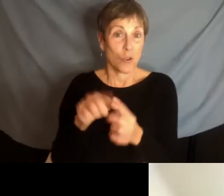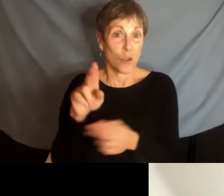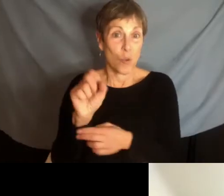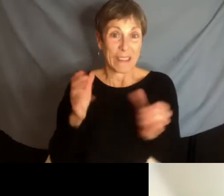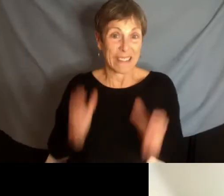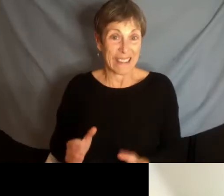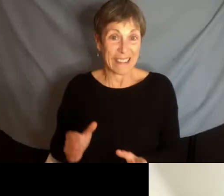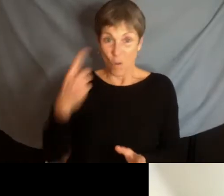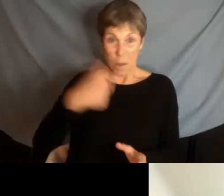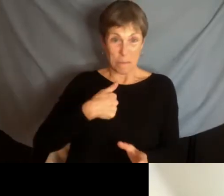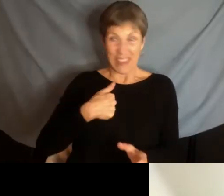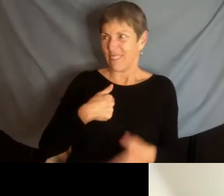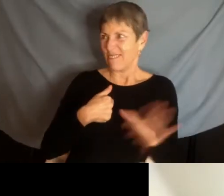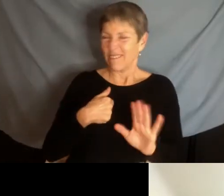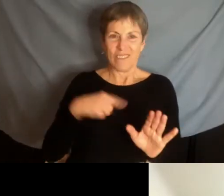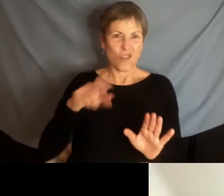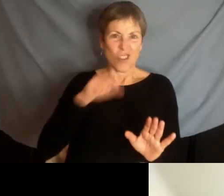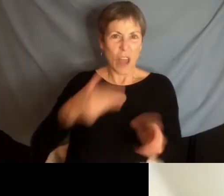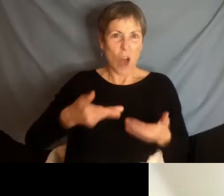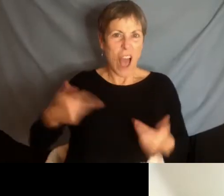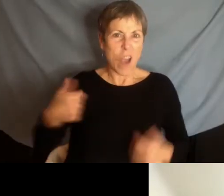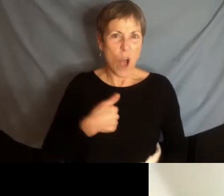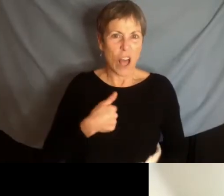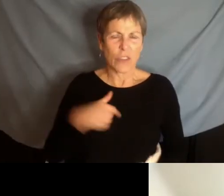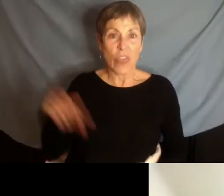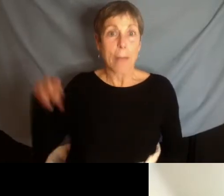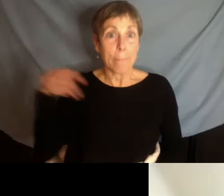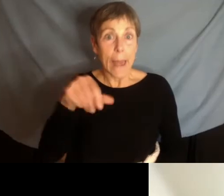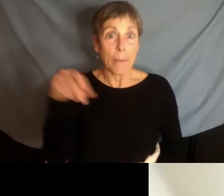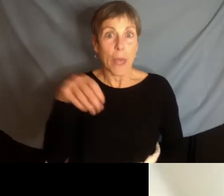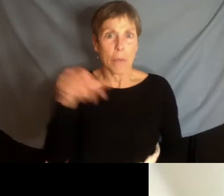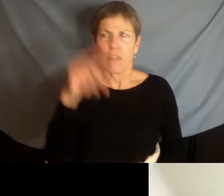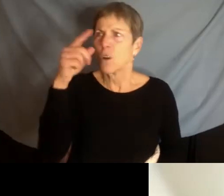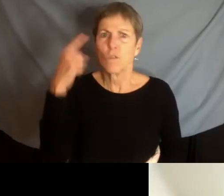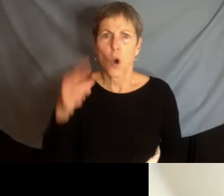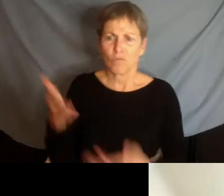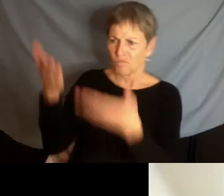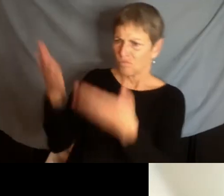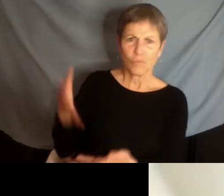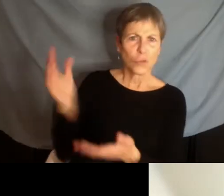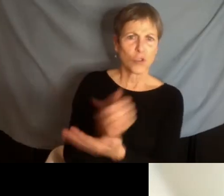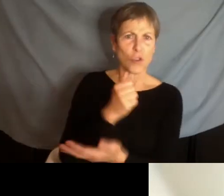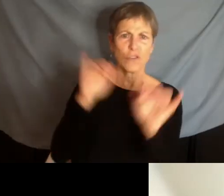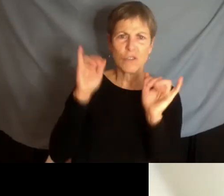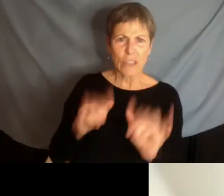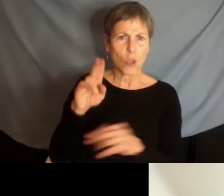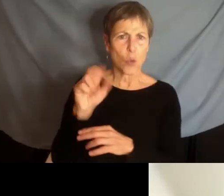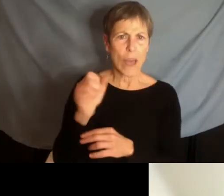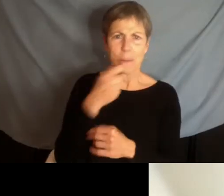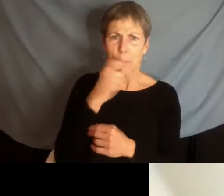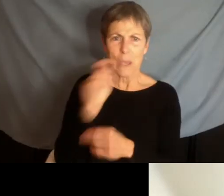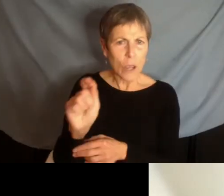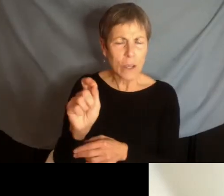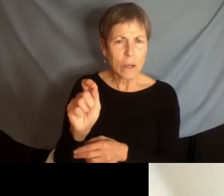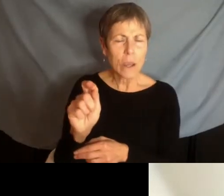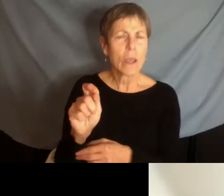es empujar al gobierno que le den la residencia, porque esa persona merece